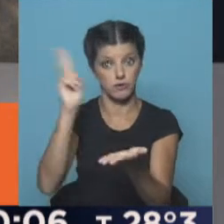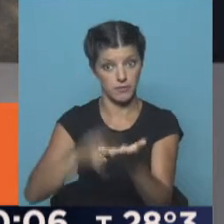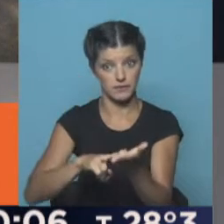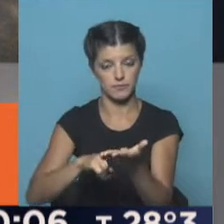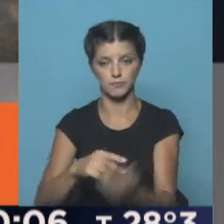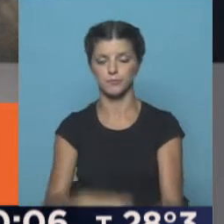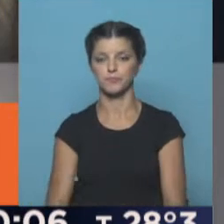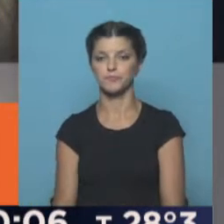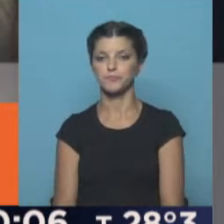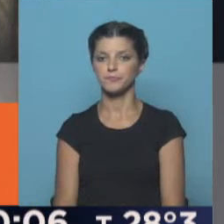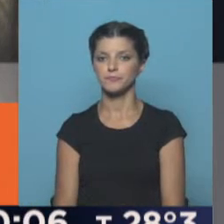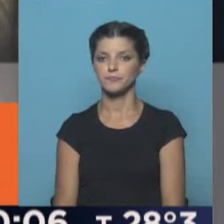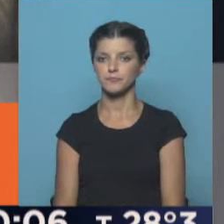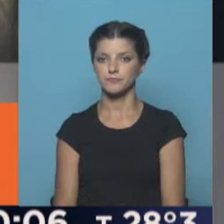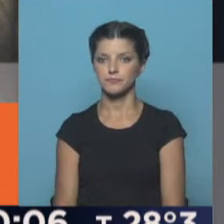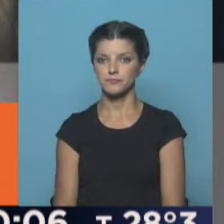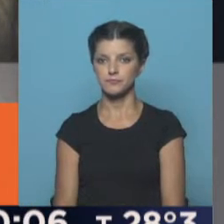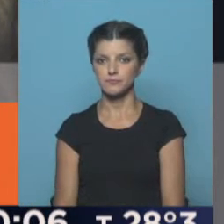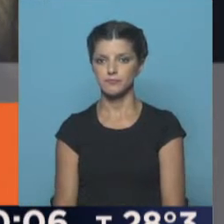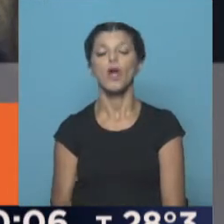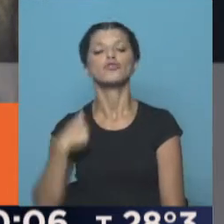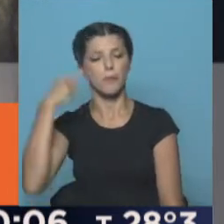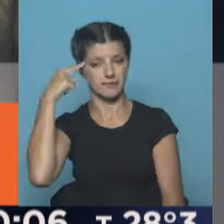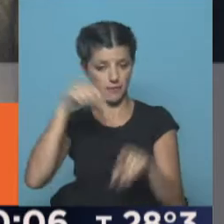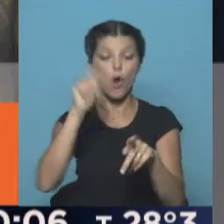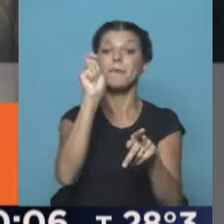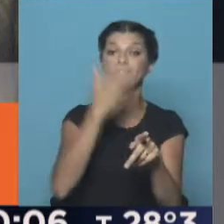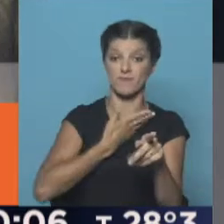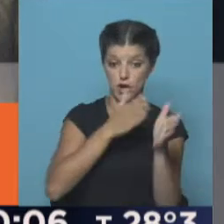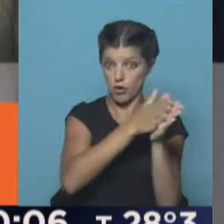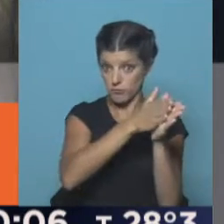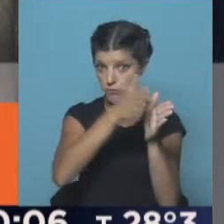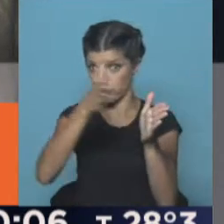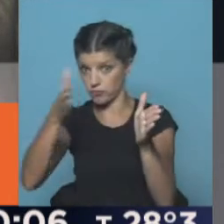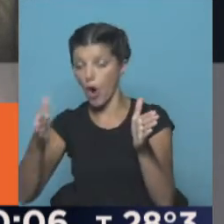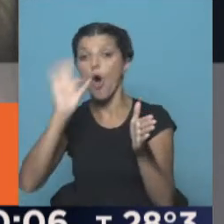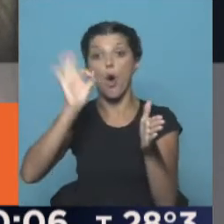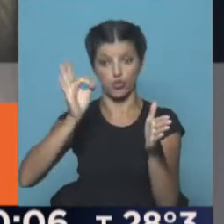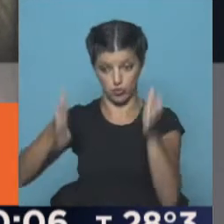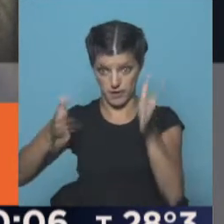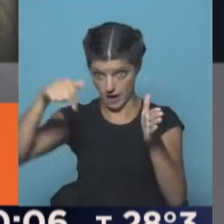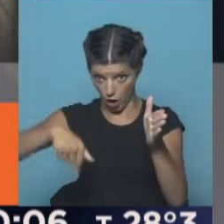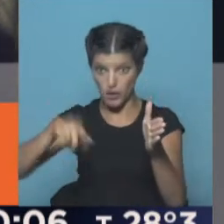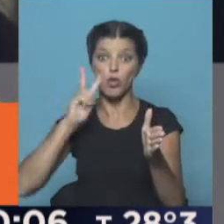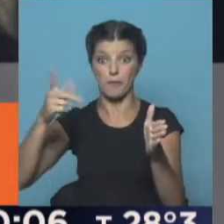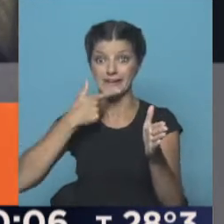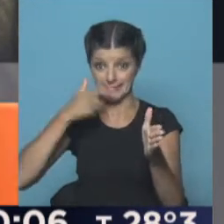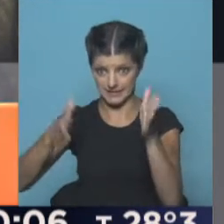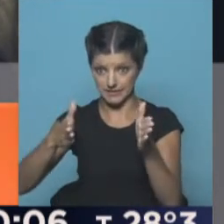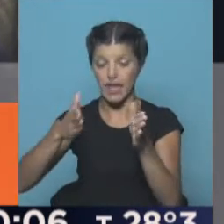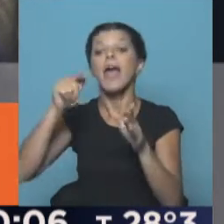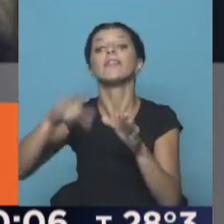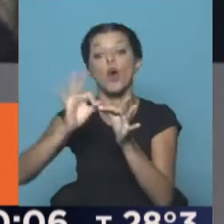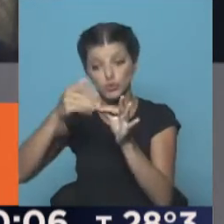sancionando el precio correspondiente al periodo que va de febrero hasta octubre de este año lo que ocurra después de